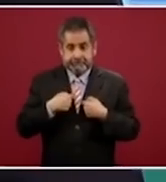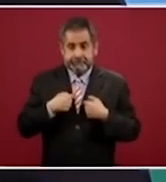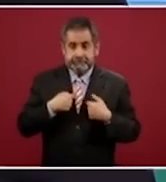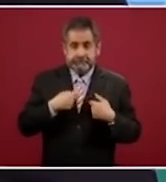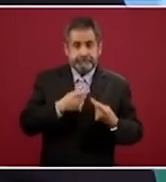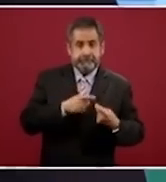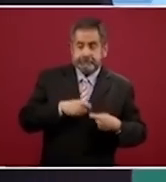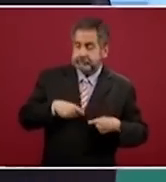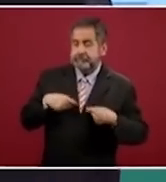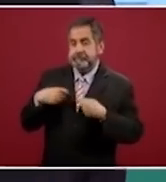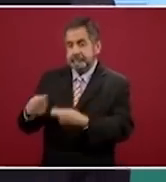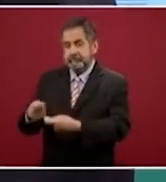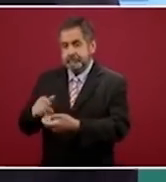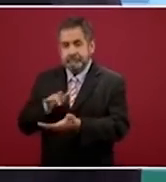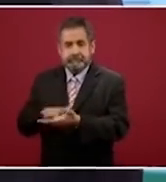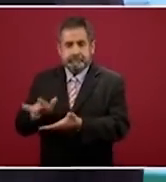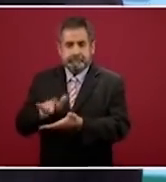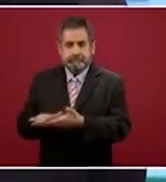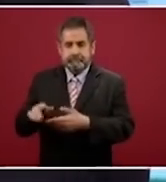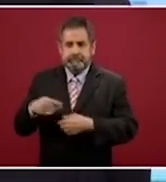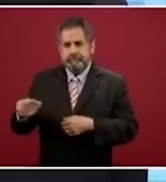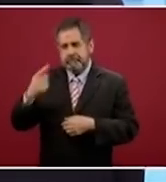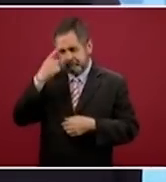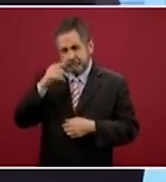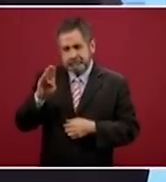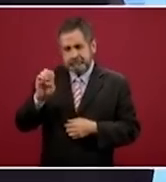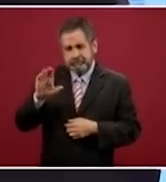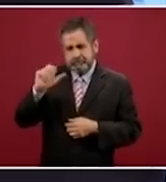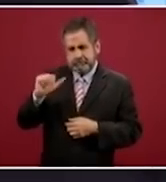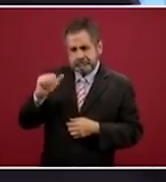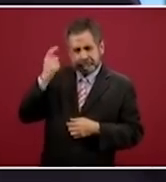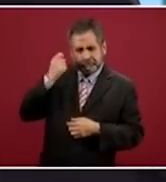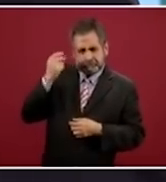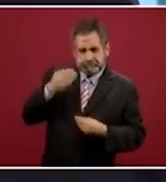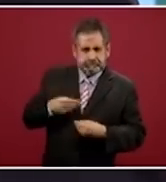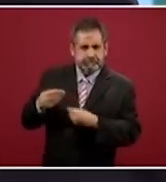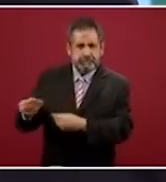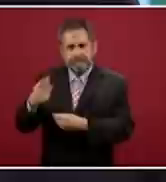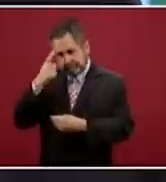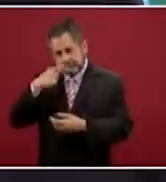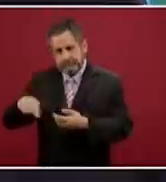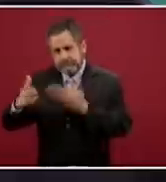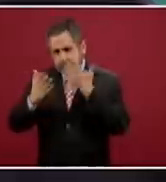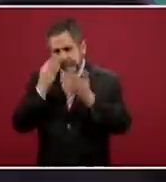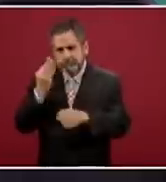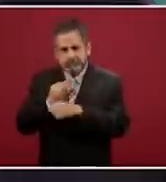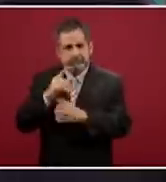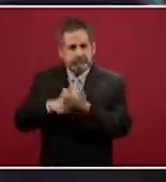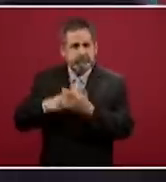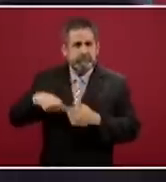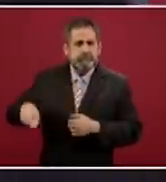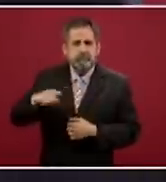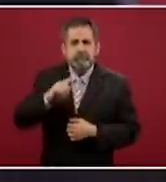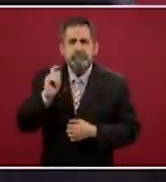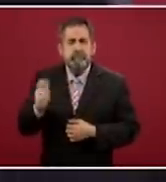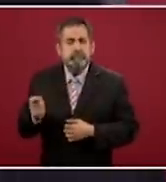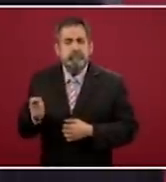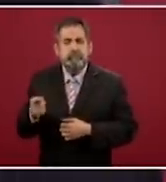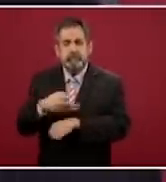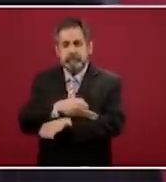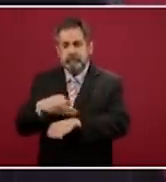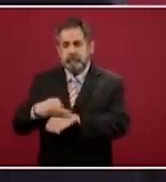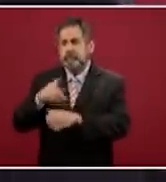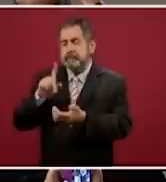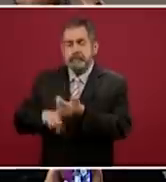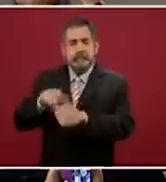voy a entregar ese apoyo para becas, para estudiantes de familias